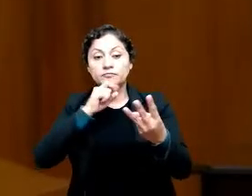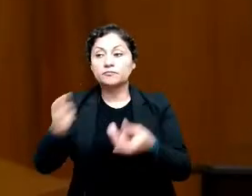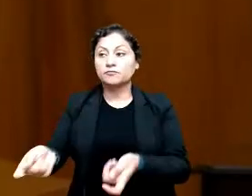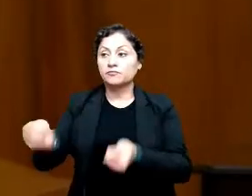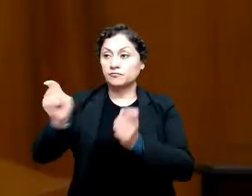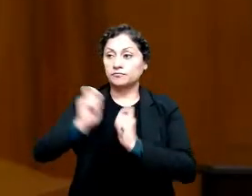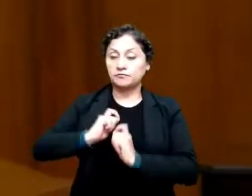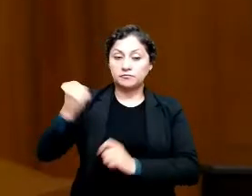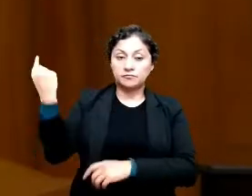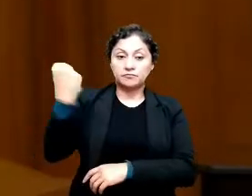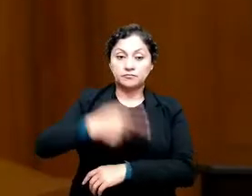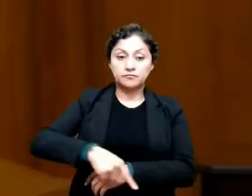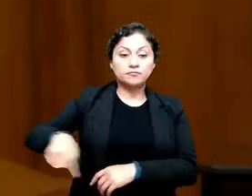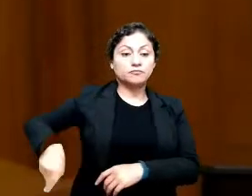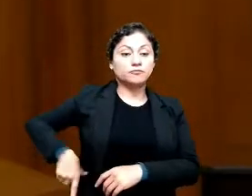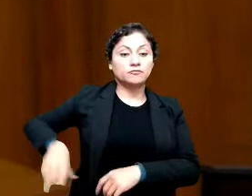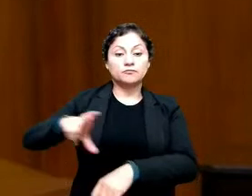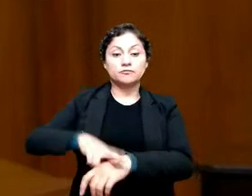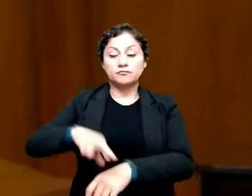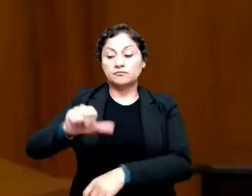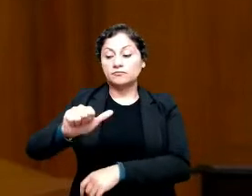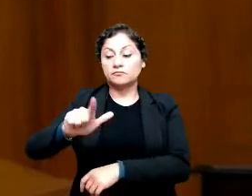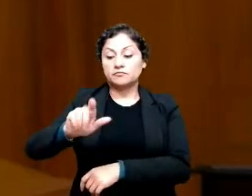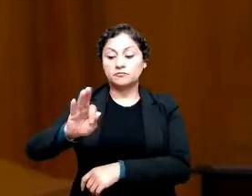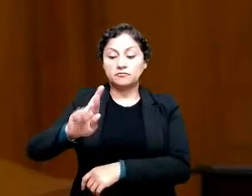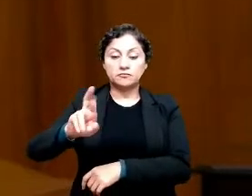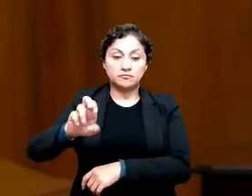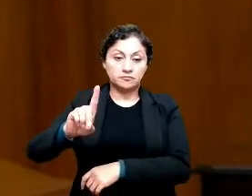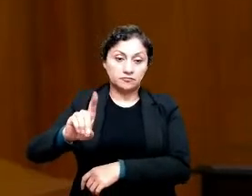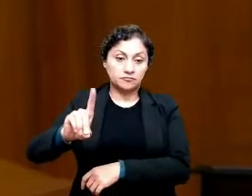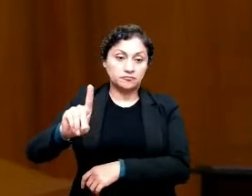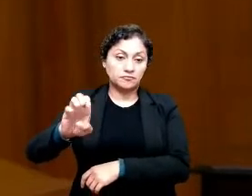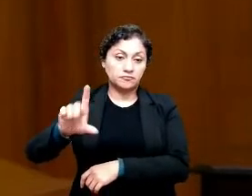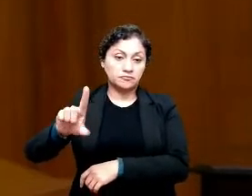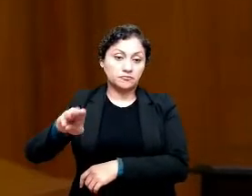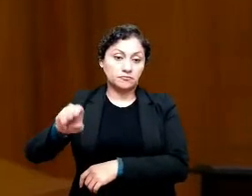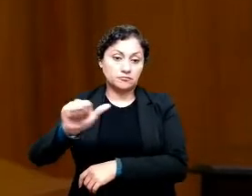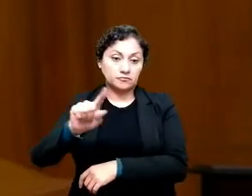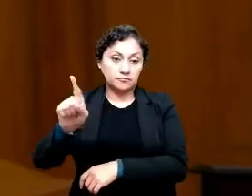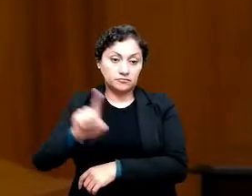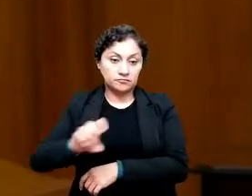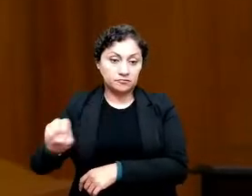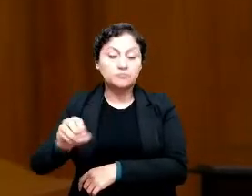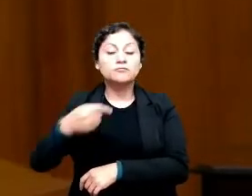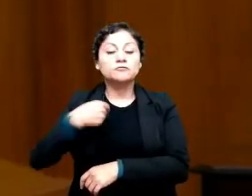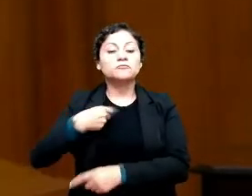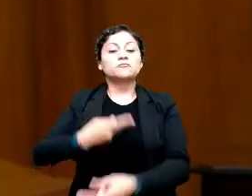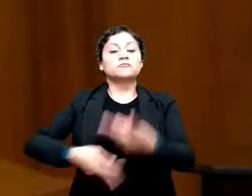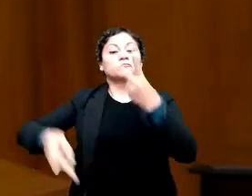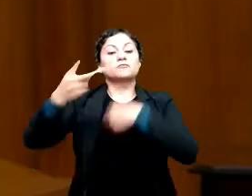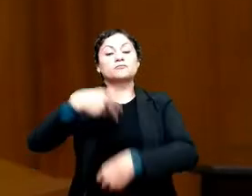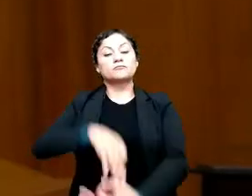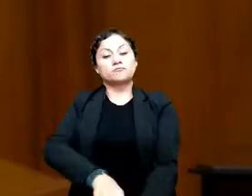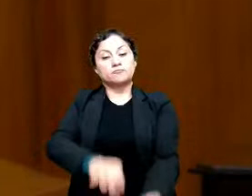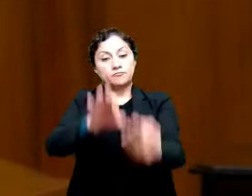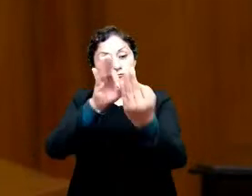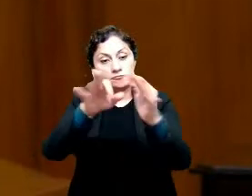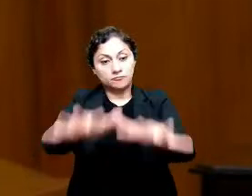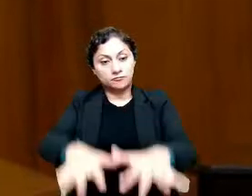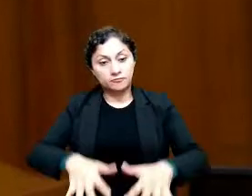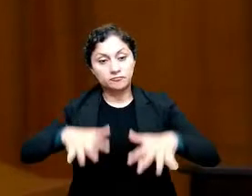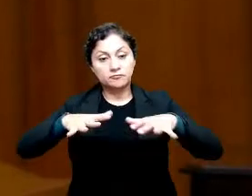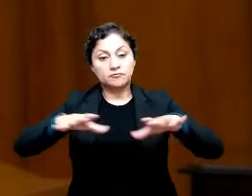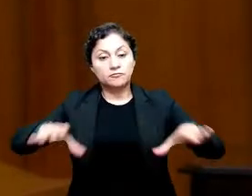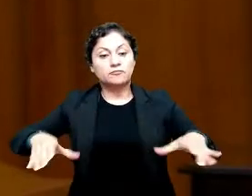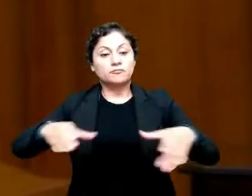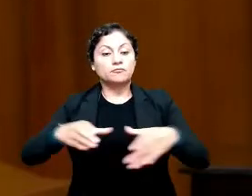del Mazo Maza, gobernador constitucional del Estado, comparezco ante el Pleno de esta soberanía para